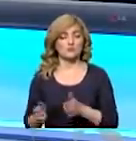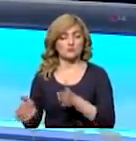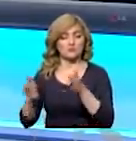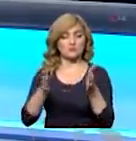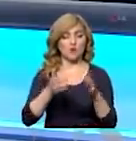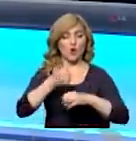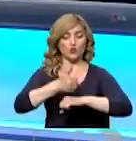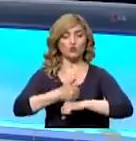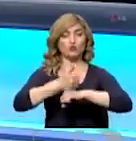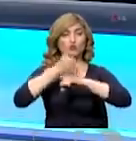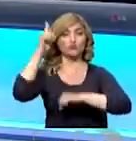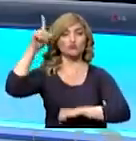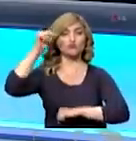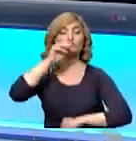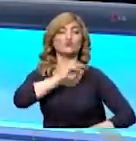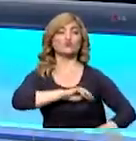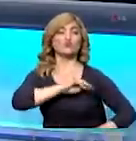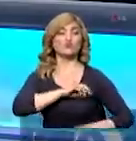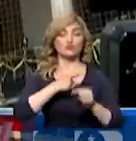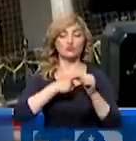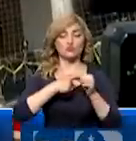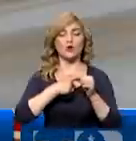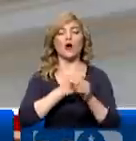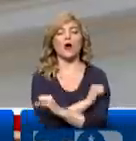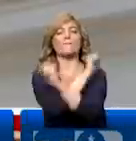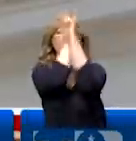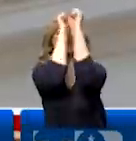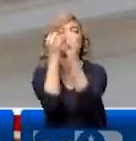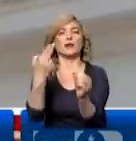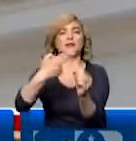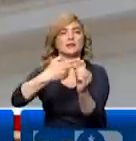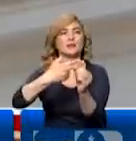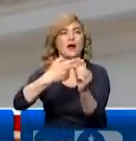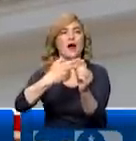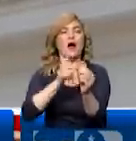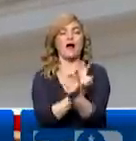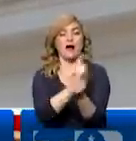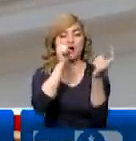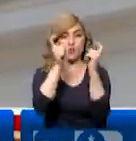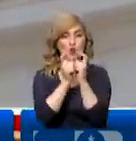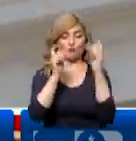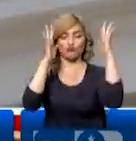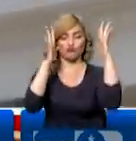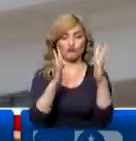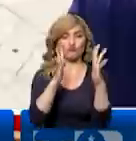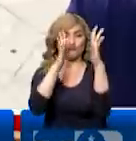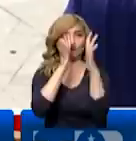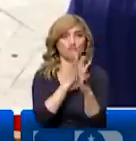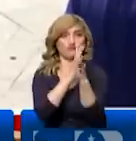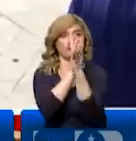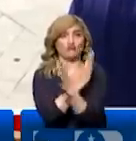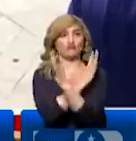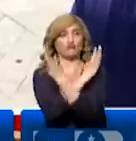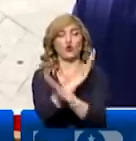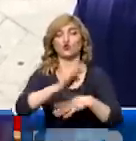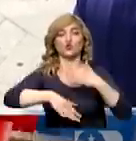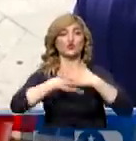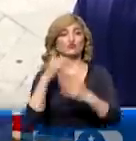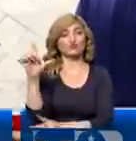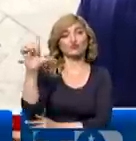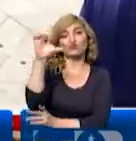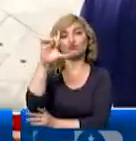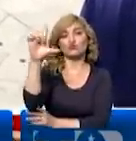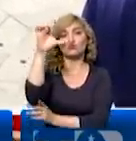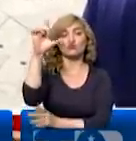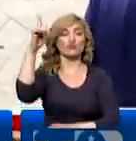Autoridades de gobierno y del municipio de Quito participaron esta mañana en la ceremonia del cambio de guardia, que se realiza todos los lunes en el Palacio de Gobierno. Encabezado